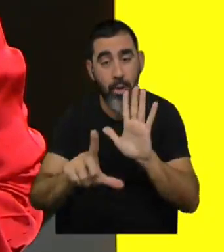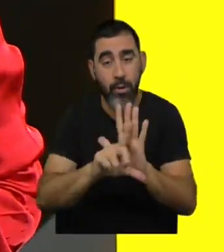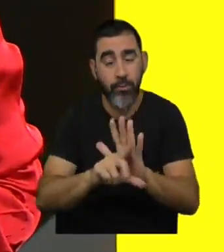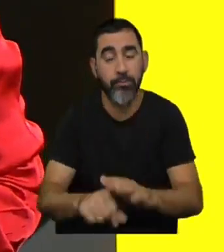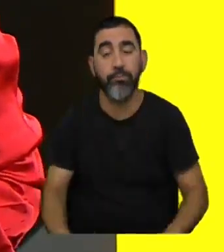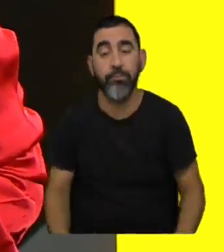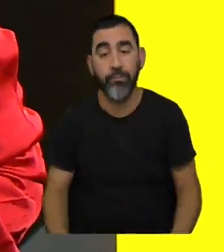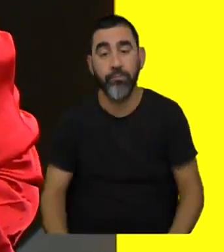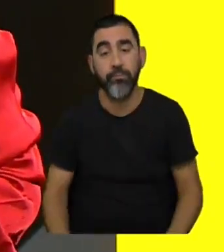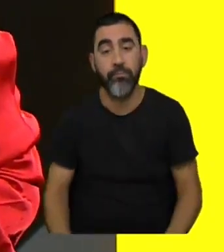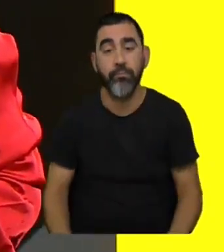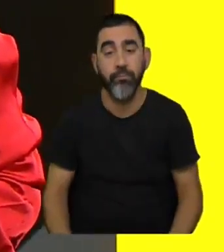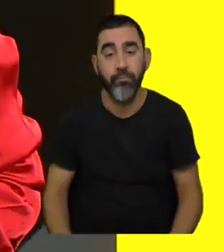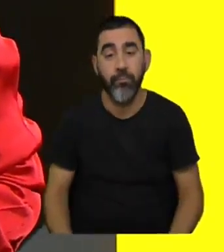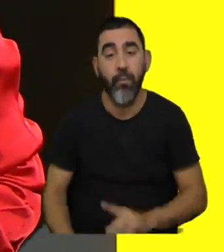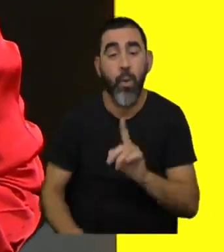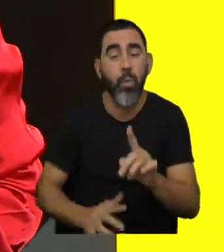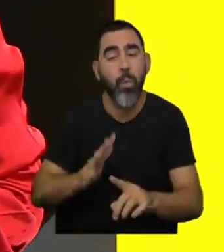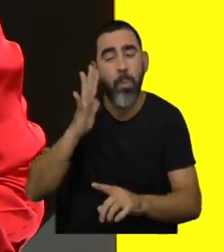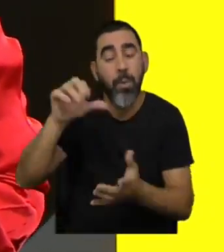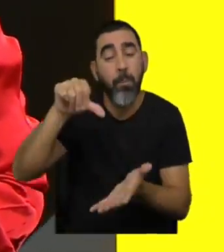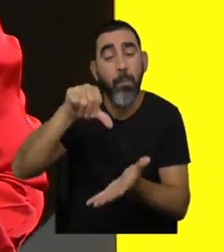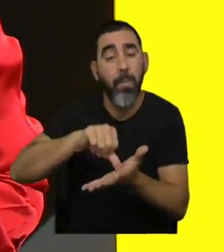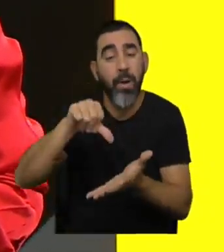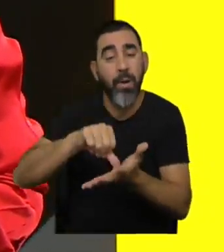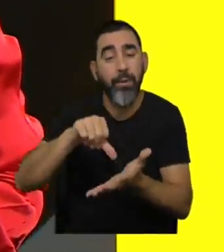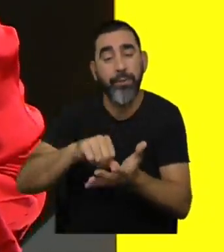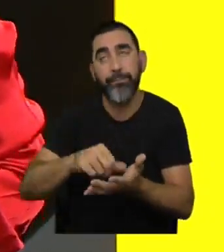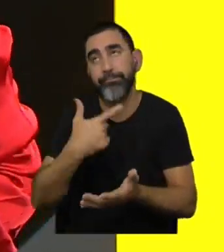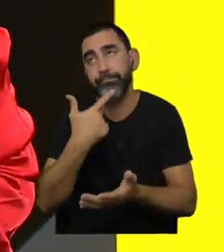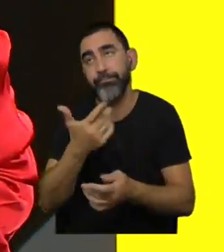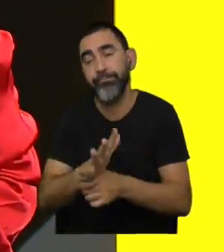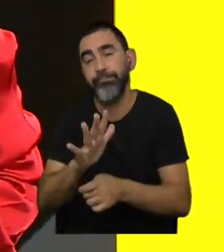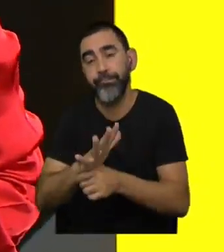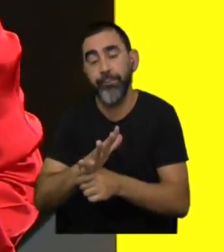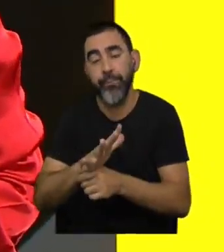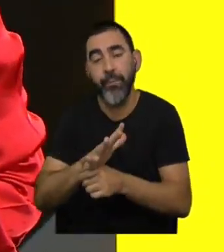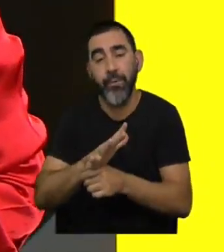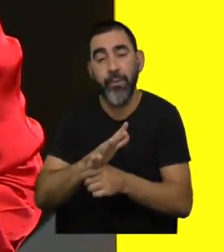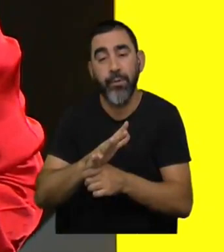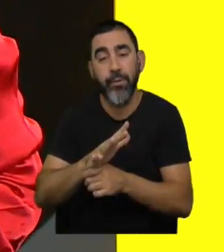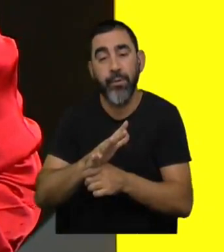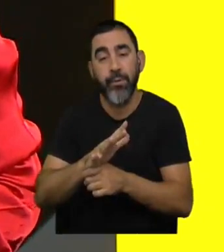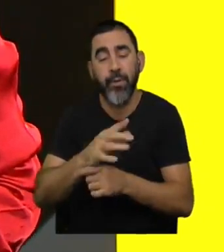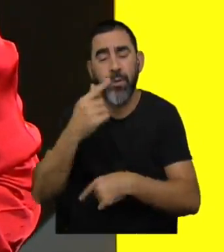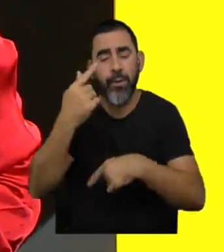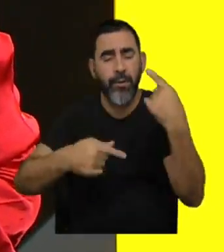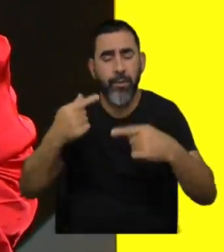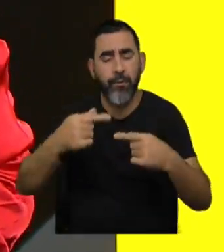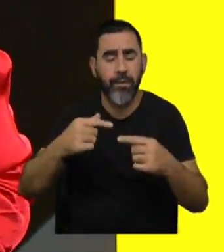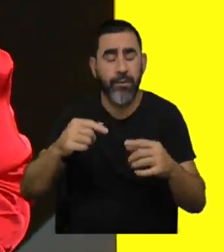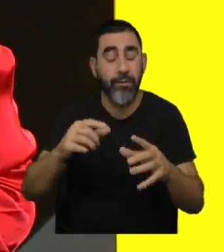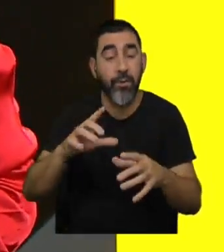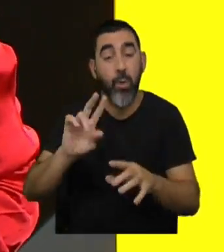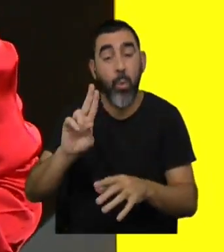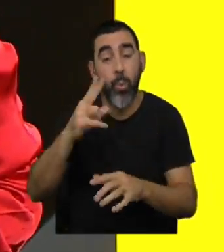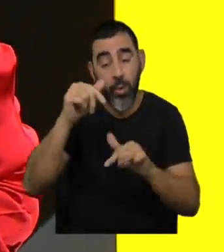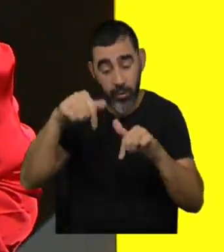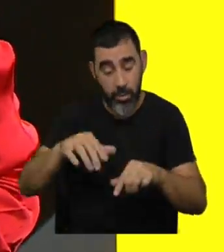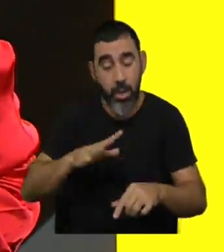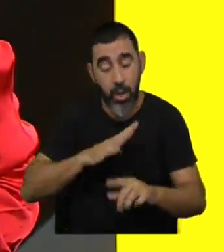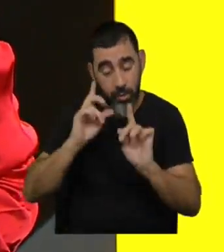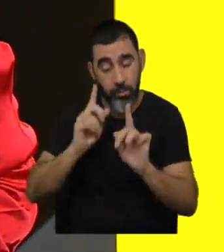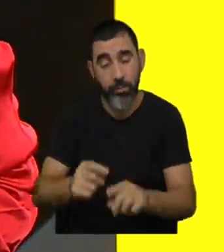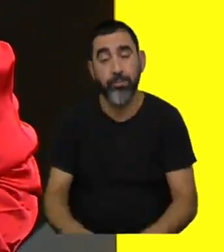si bien a priori uno piensa que son de países tropicales, donde la diversidad es muy amplia, en Uruguay también